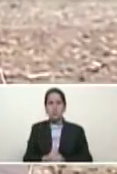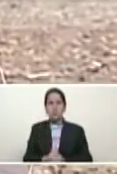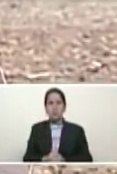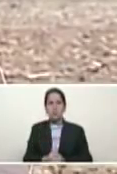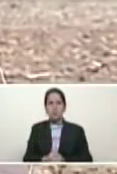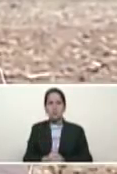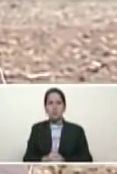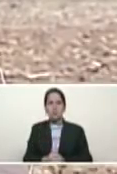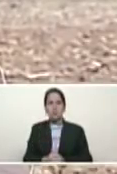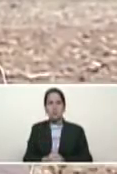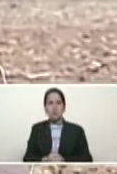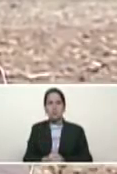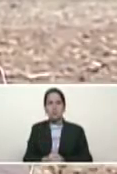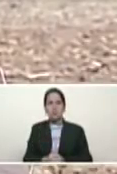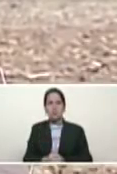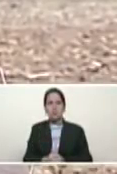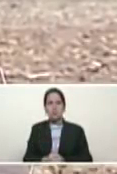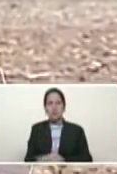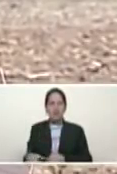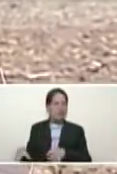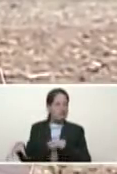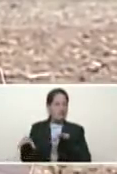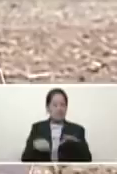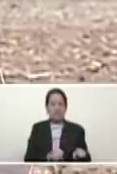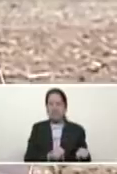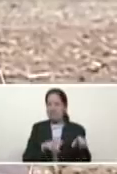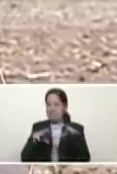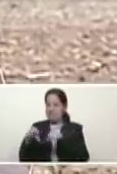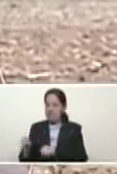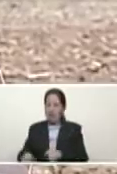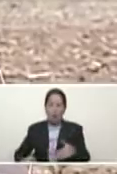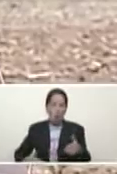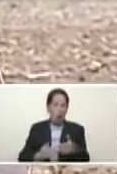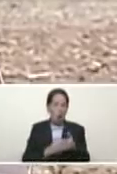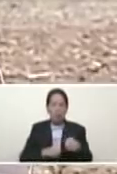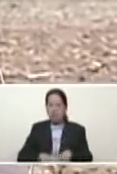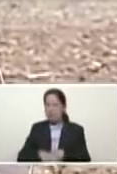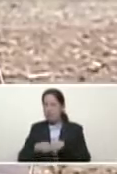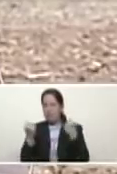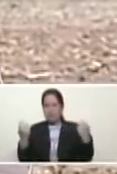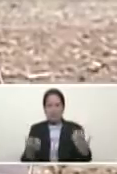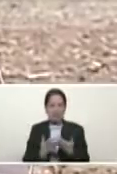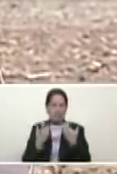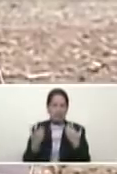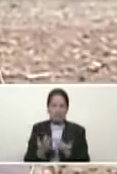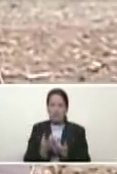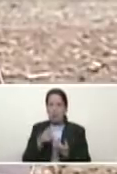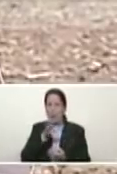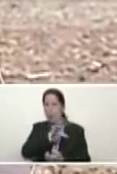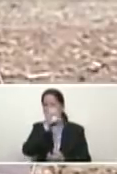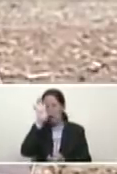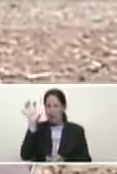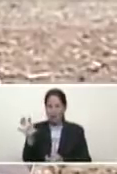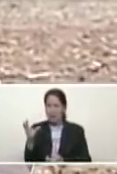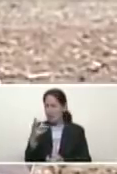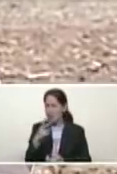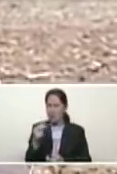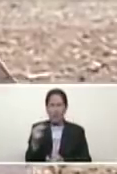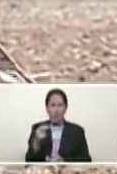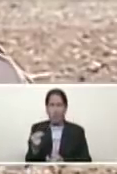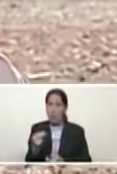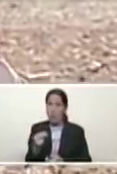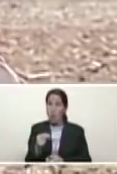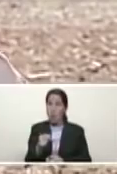para invadir, atacar, colonizar países, ¿no? Es una